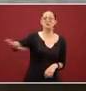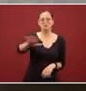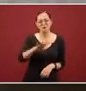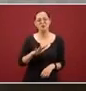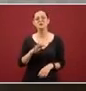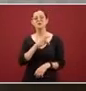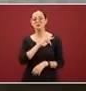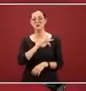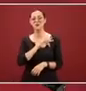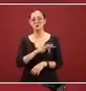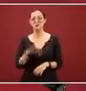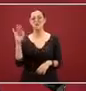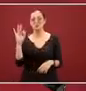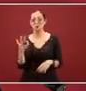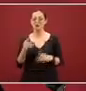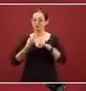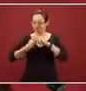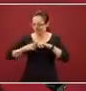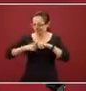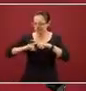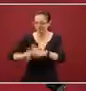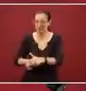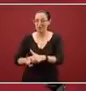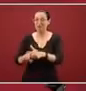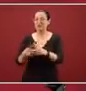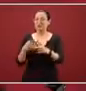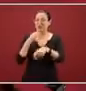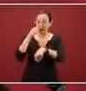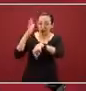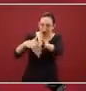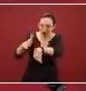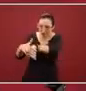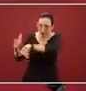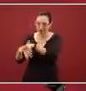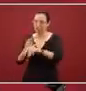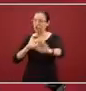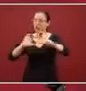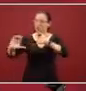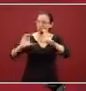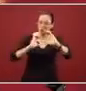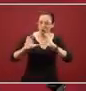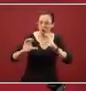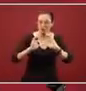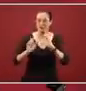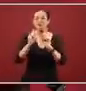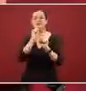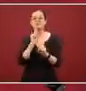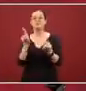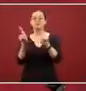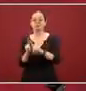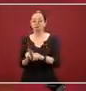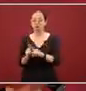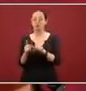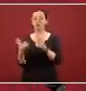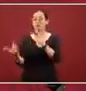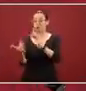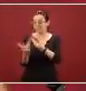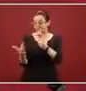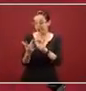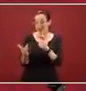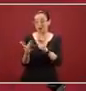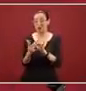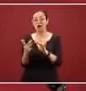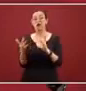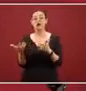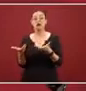nos permite activar los mecanismos tanto de comunicación del gobierno hacia la población como de la población hacia nosotros, o enlazar